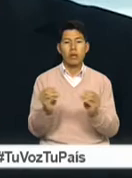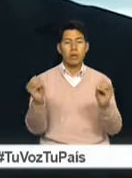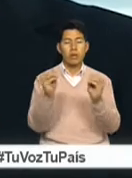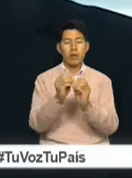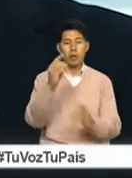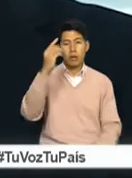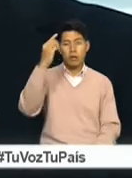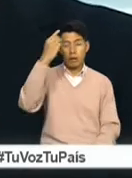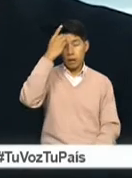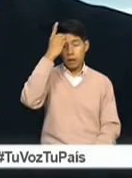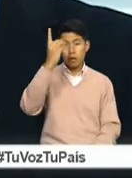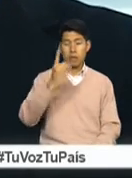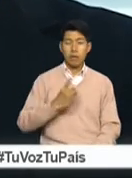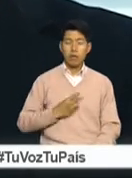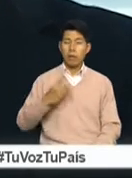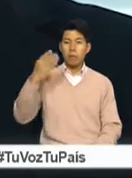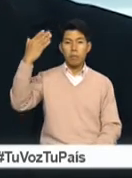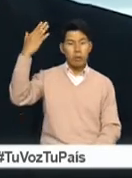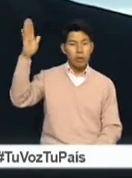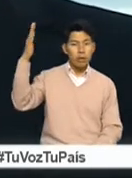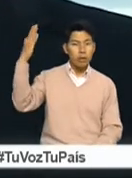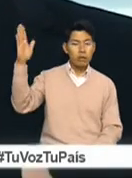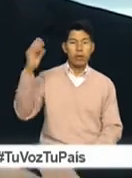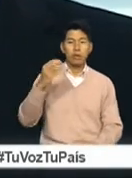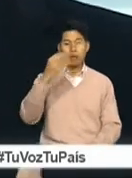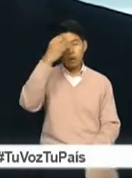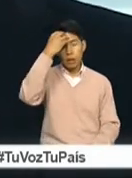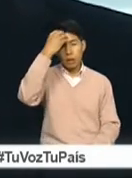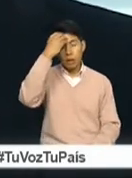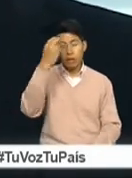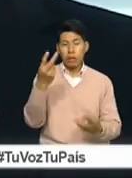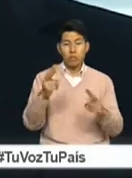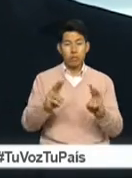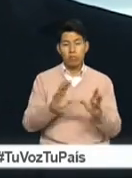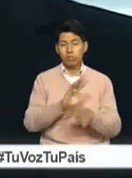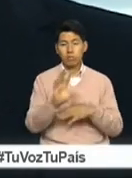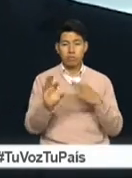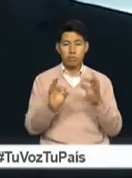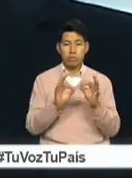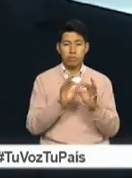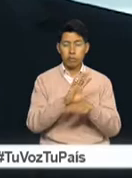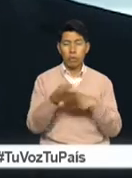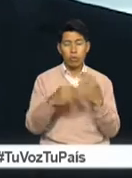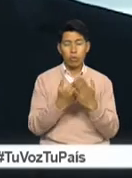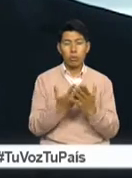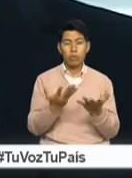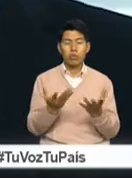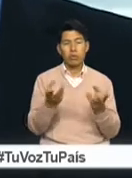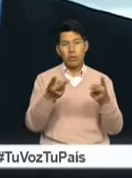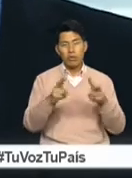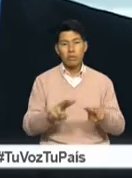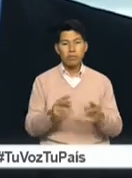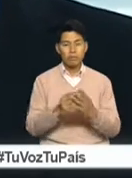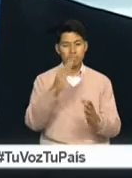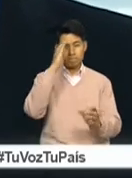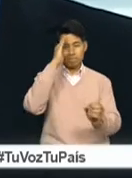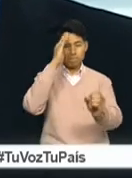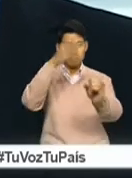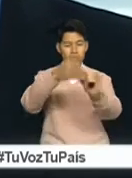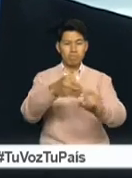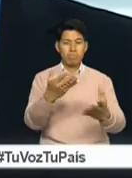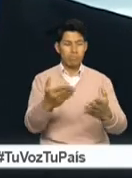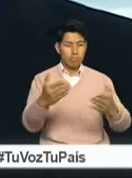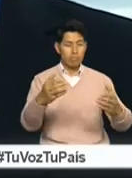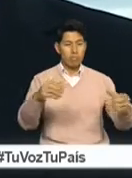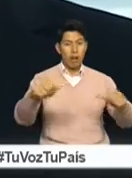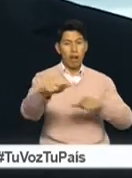en torno a las políticas de educación y por lo tanto a nivel más macro y estructural de la reforma pero también enfocado a nivel del aula y